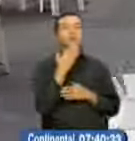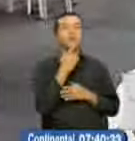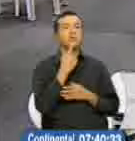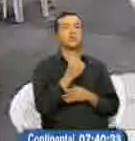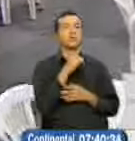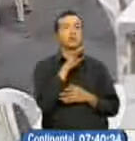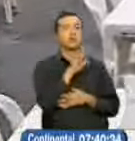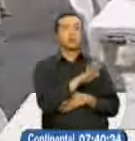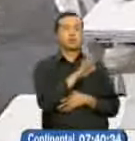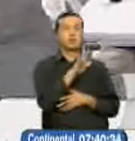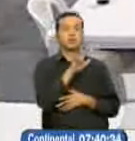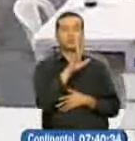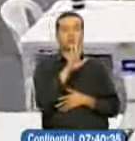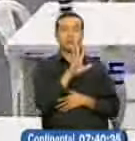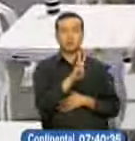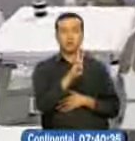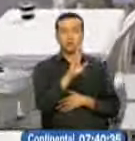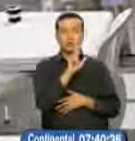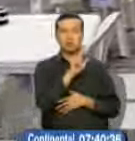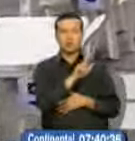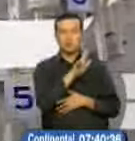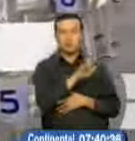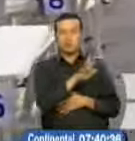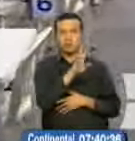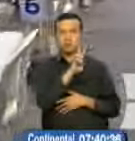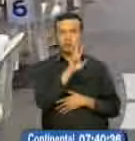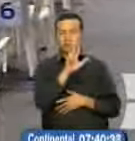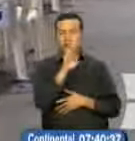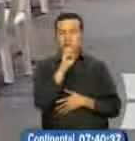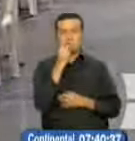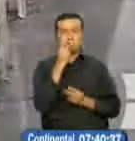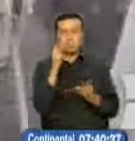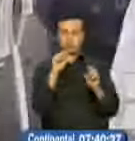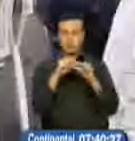de 536. También el organismo electoral